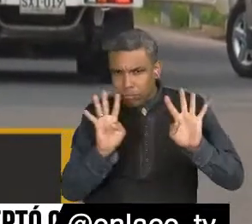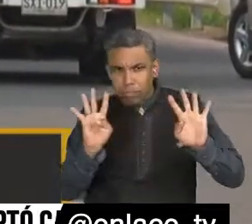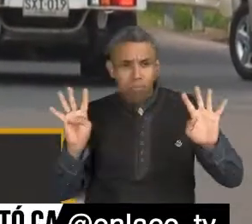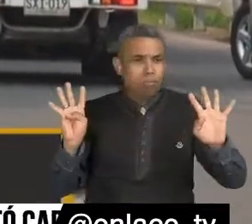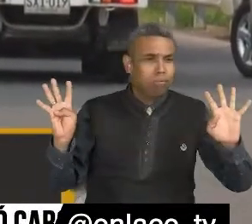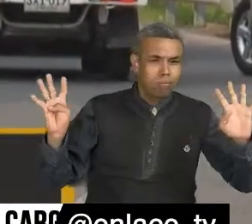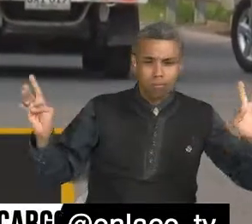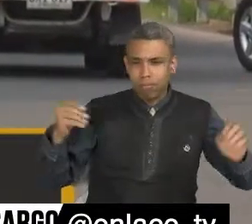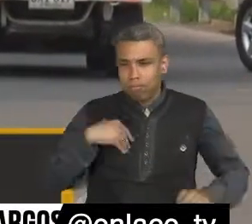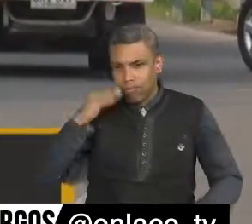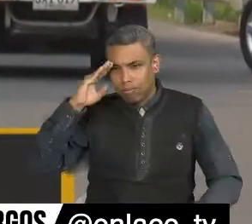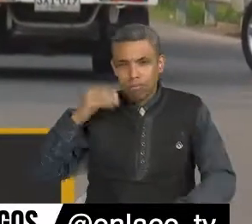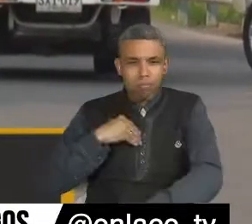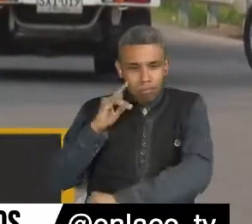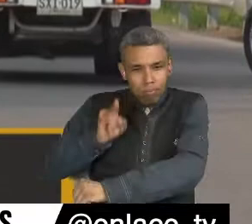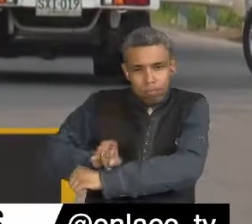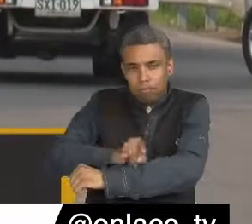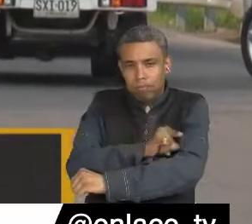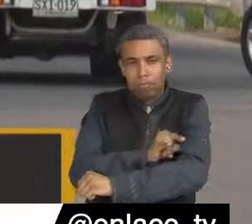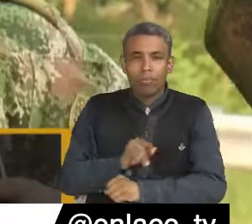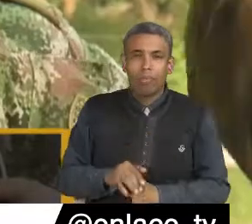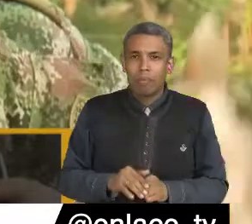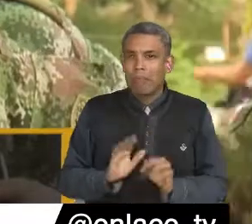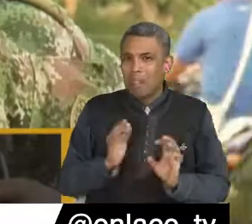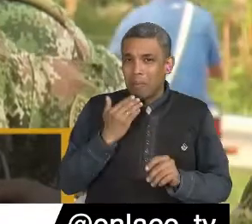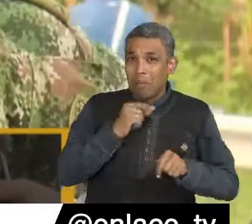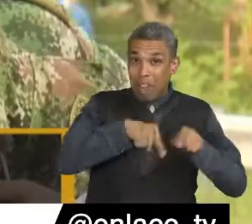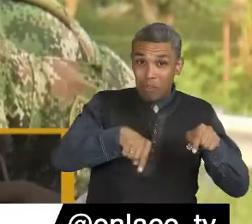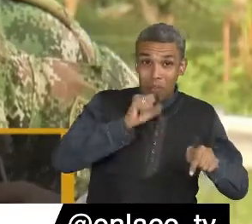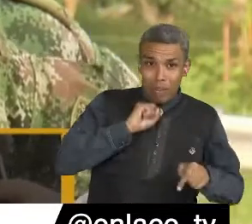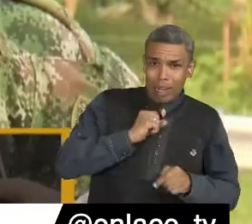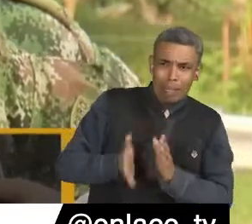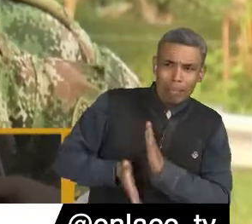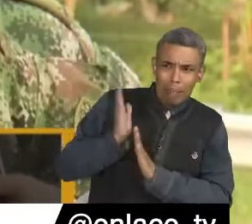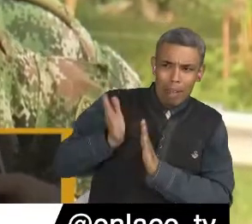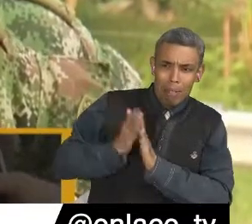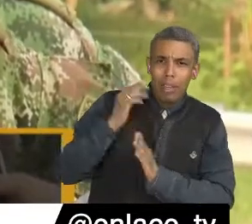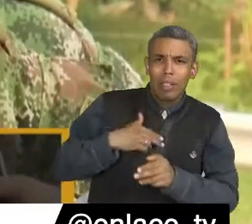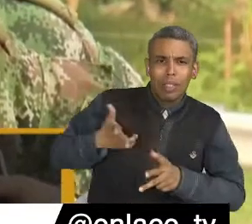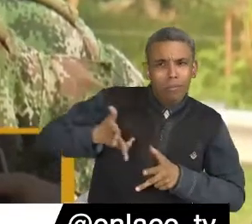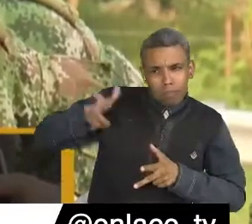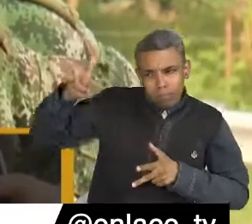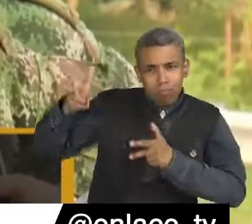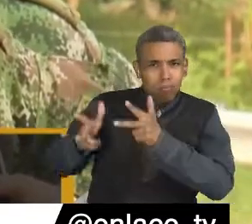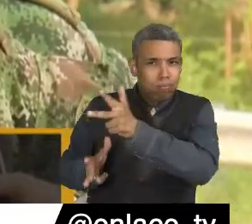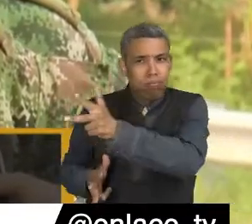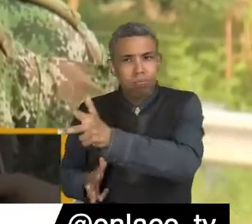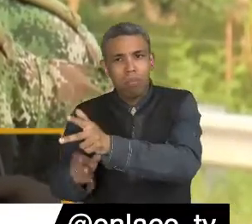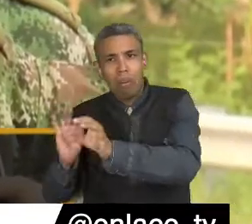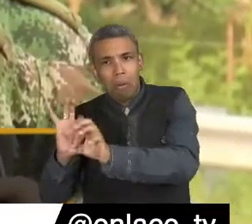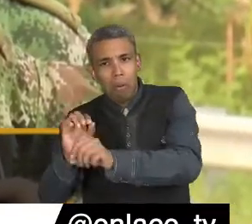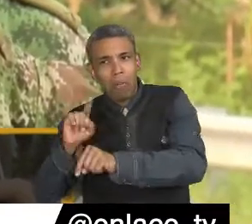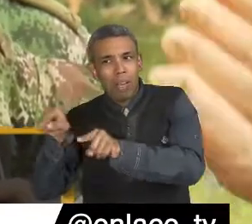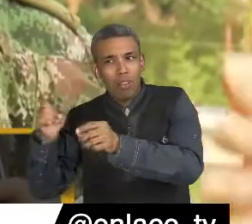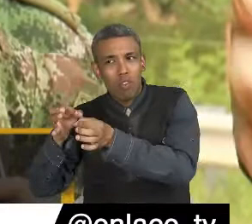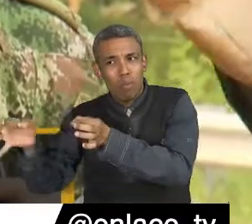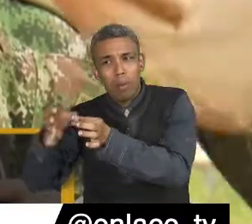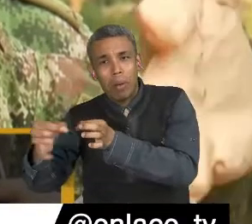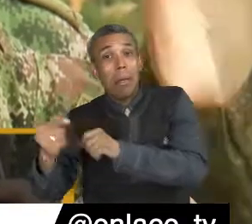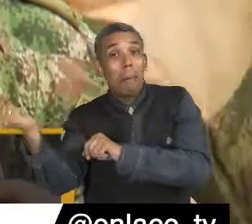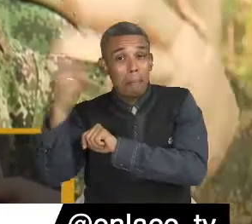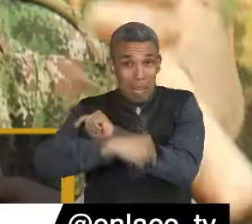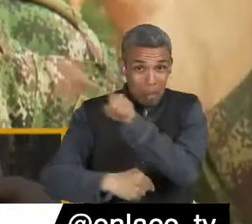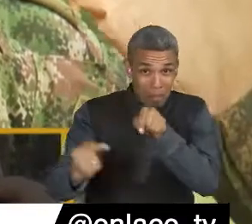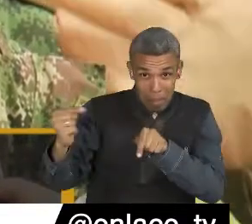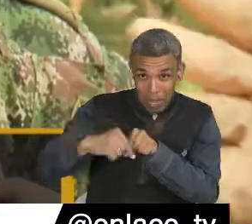tanto foráneos hacia Barranca Bermeja como las personas que piensen salir de Barranca Bermeja y de los municipios aledaños,